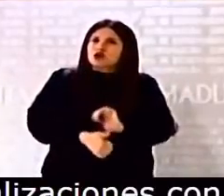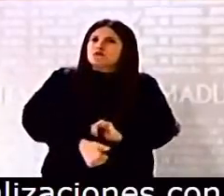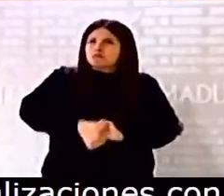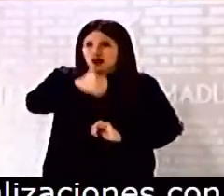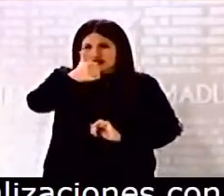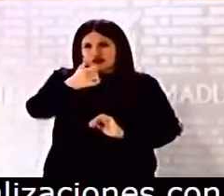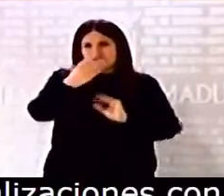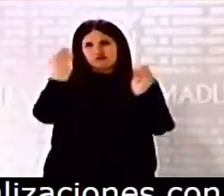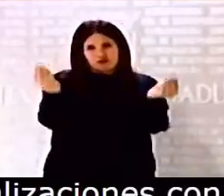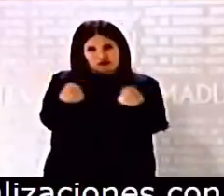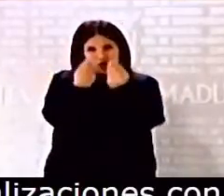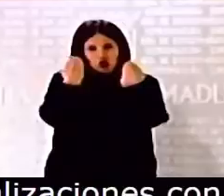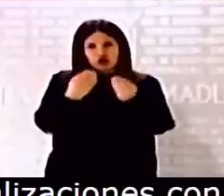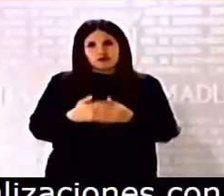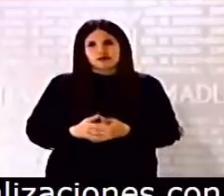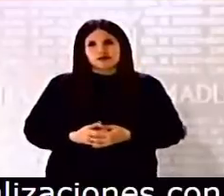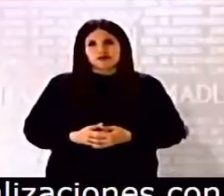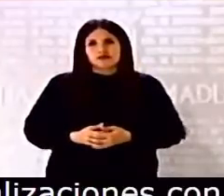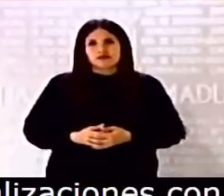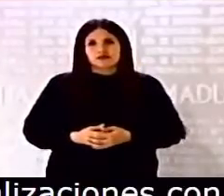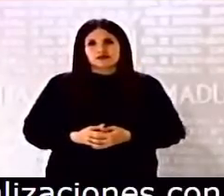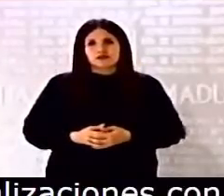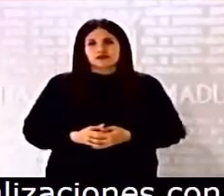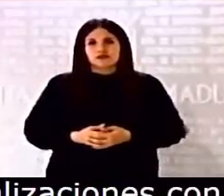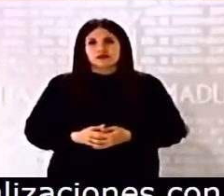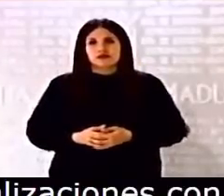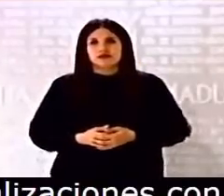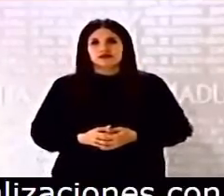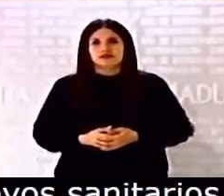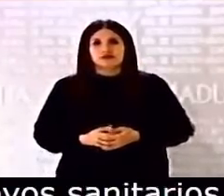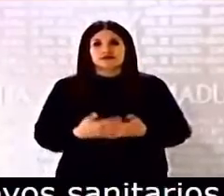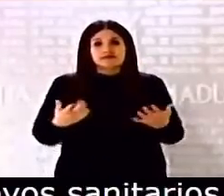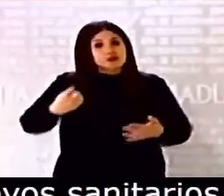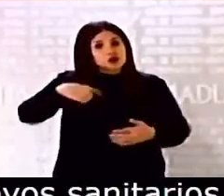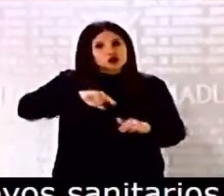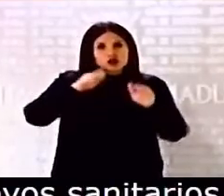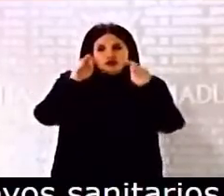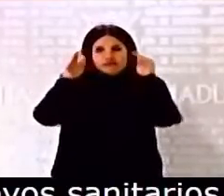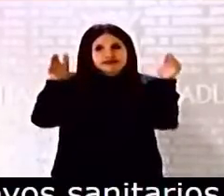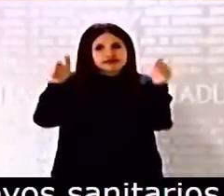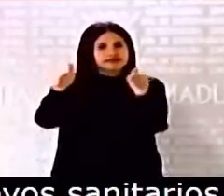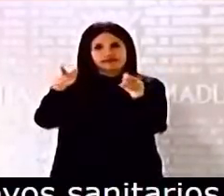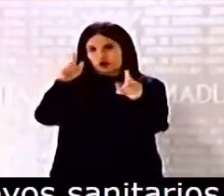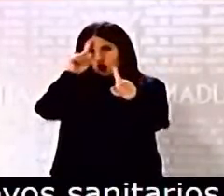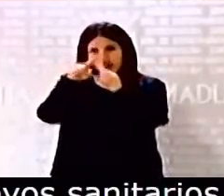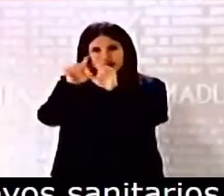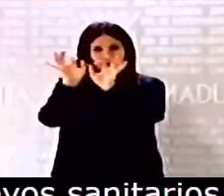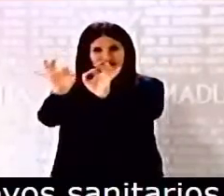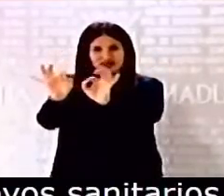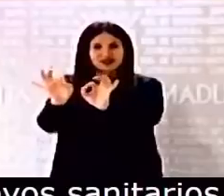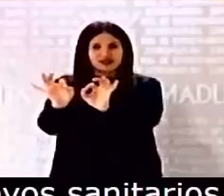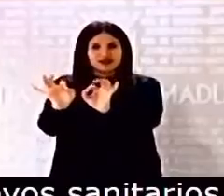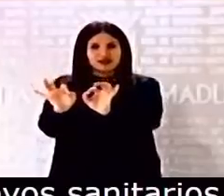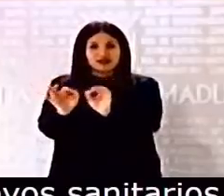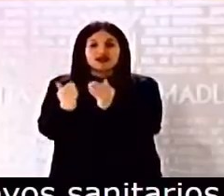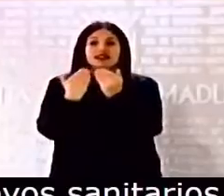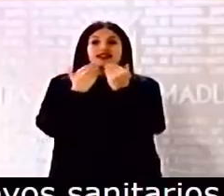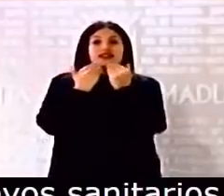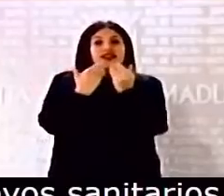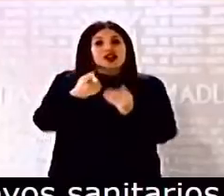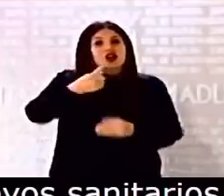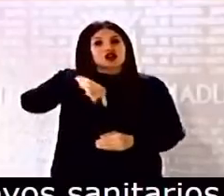mal en ningún caso. Y por ese camino tenemos que transitar. Afortunadamente tenemos una palanca